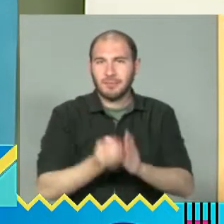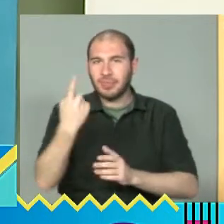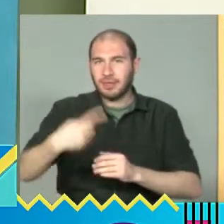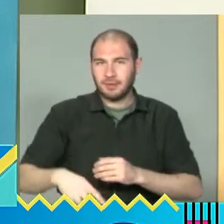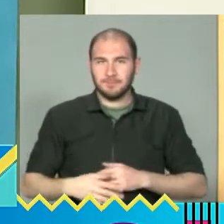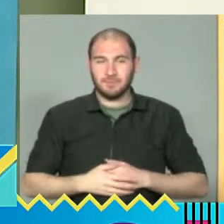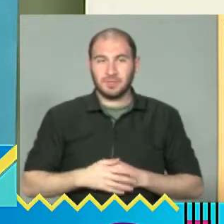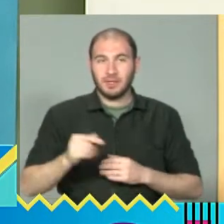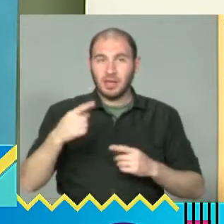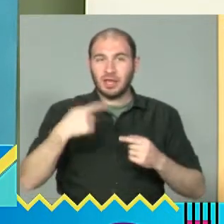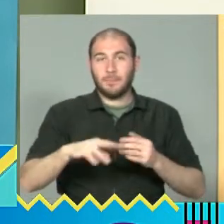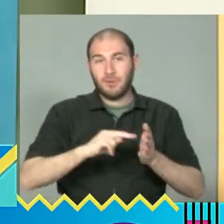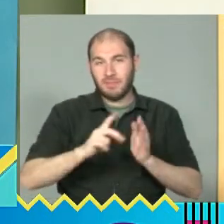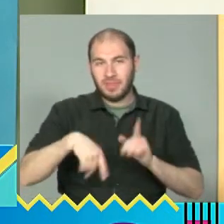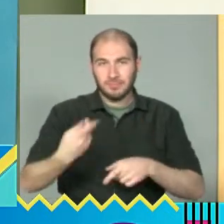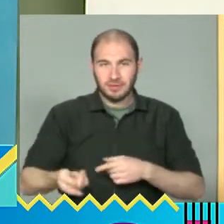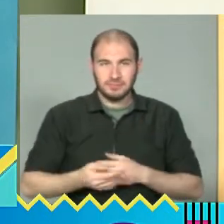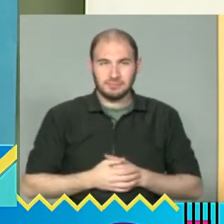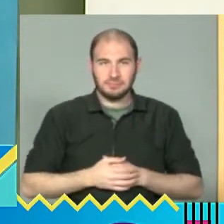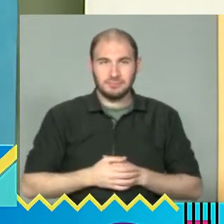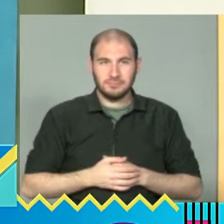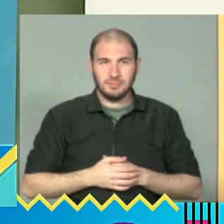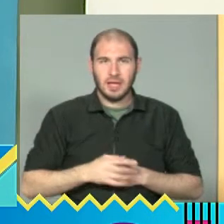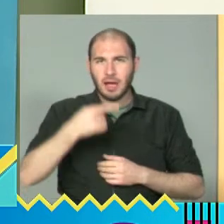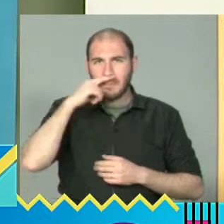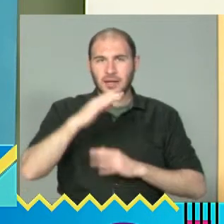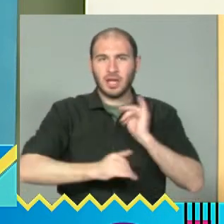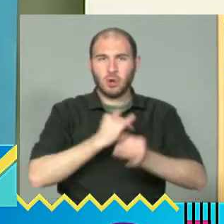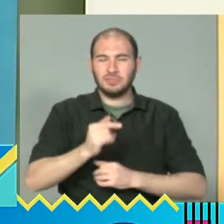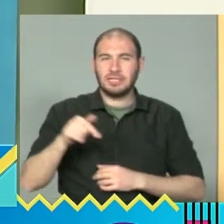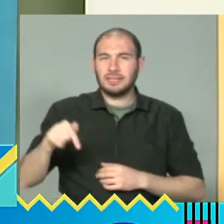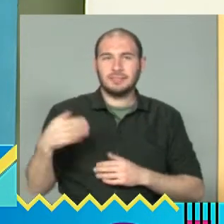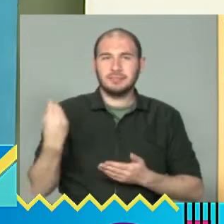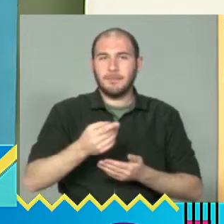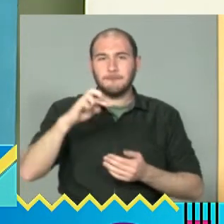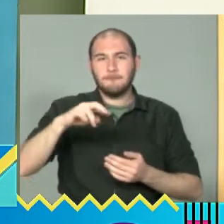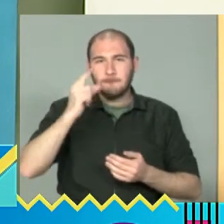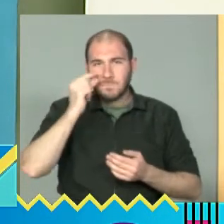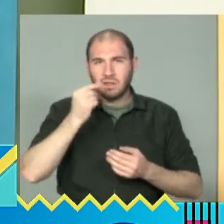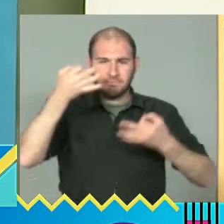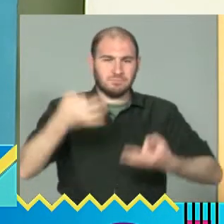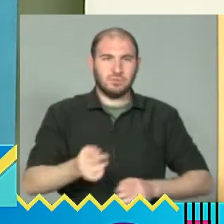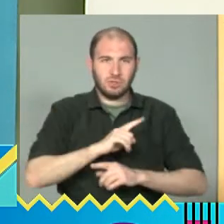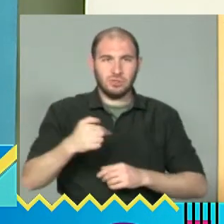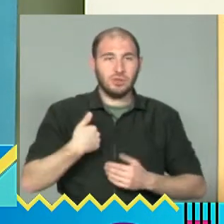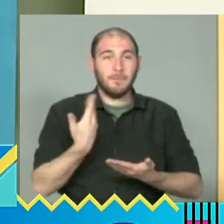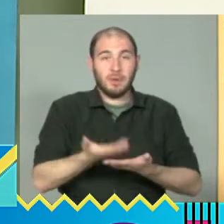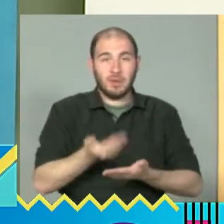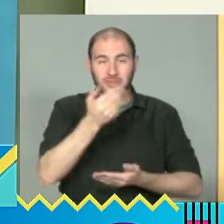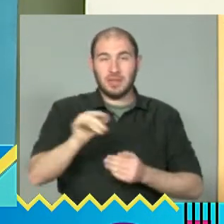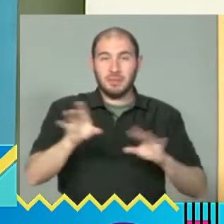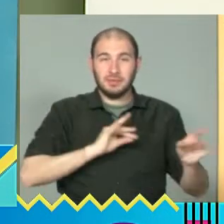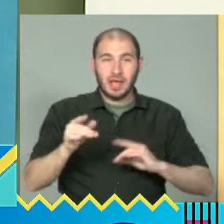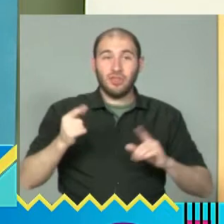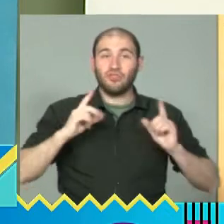generando, ¿sí?, con sus consecuencias. Macri dijo que él no venía a ser políticamente correcto. Y yo le voy a proponer a nuestros invitados que